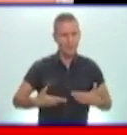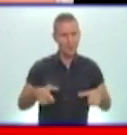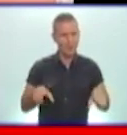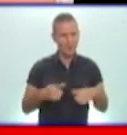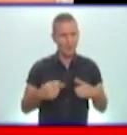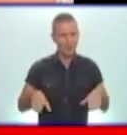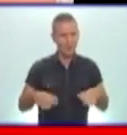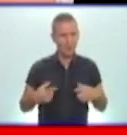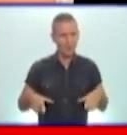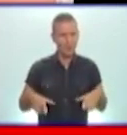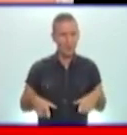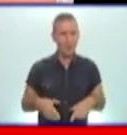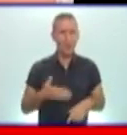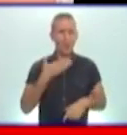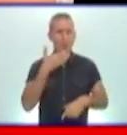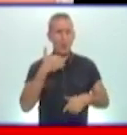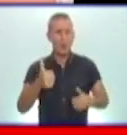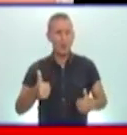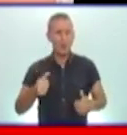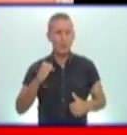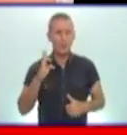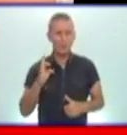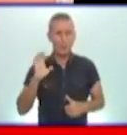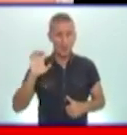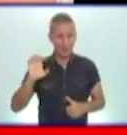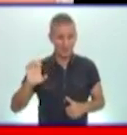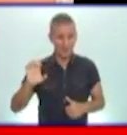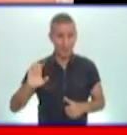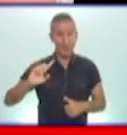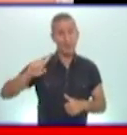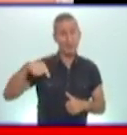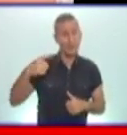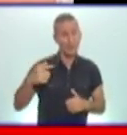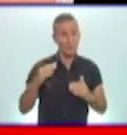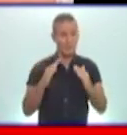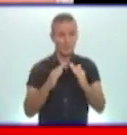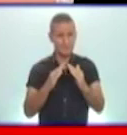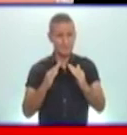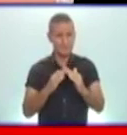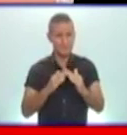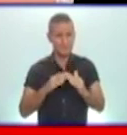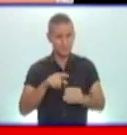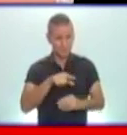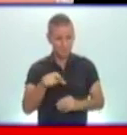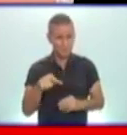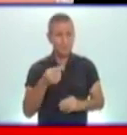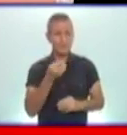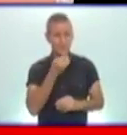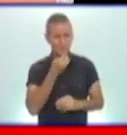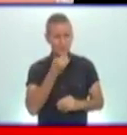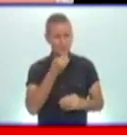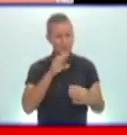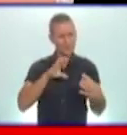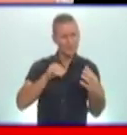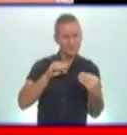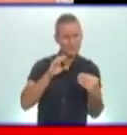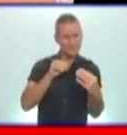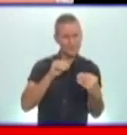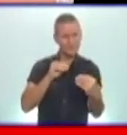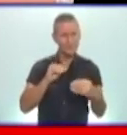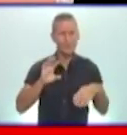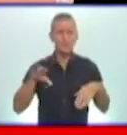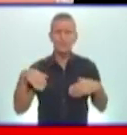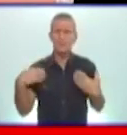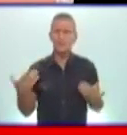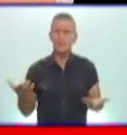dúo Buena Fe, la canción Música Vital, para que posteriormente en casa ustedes puedan comentar, puedan estar determinando cuál es